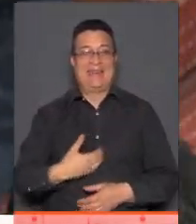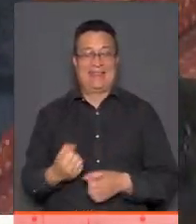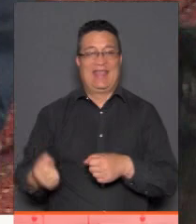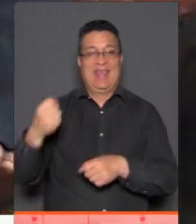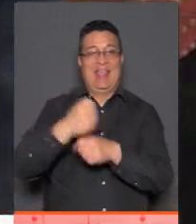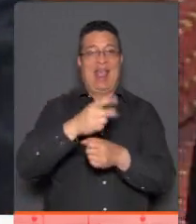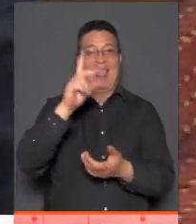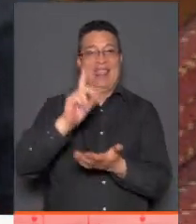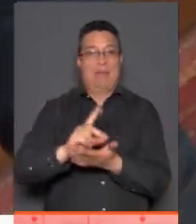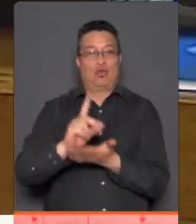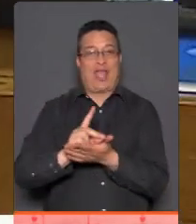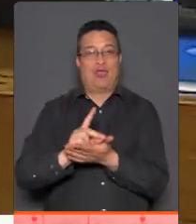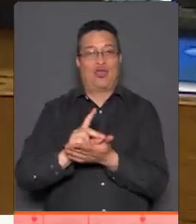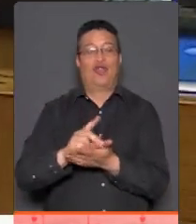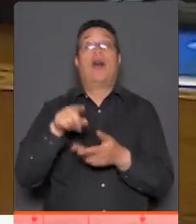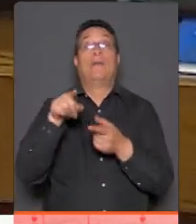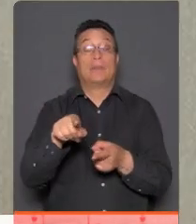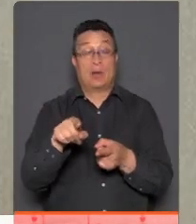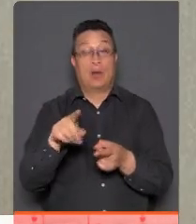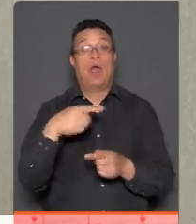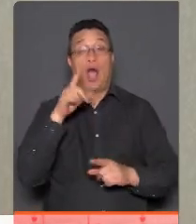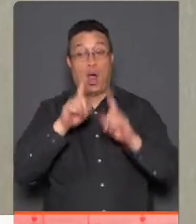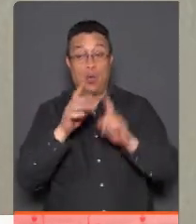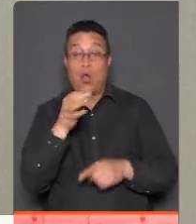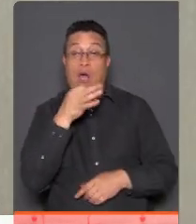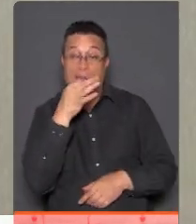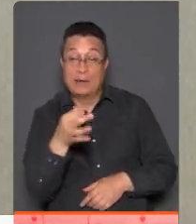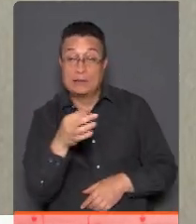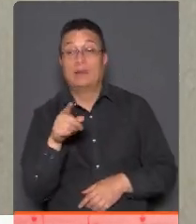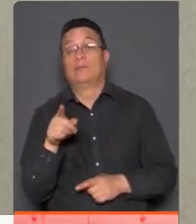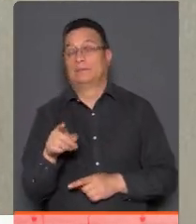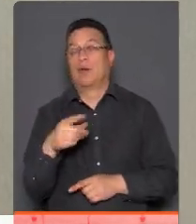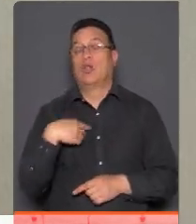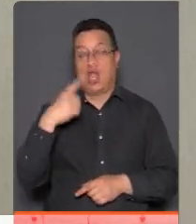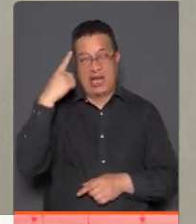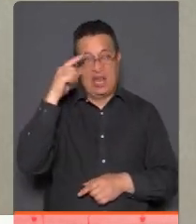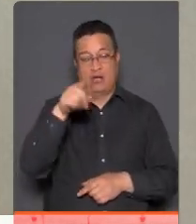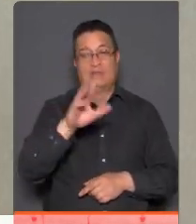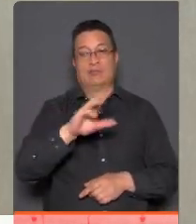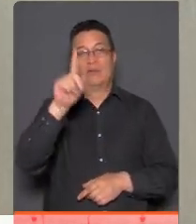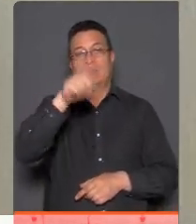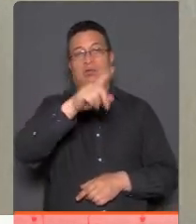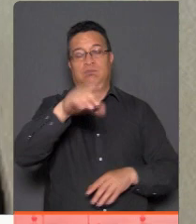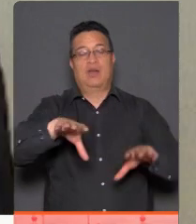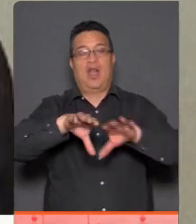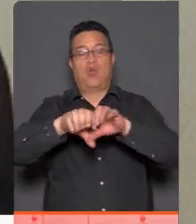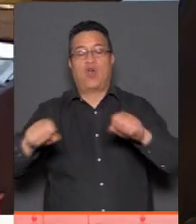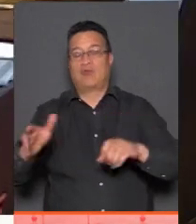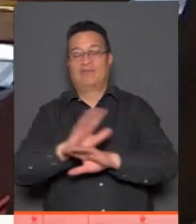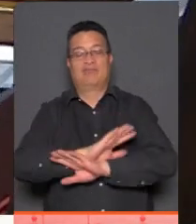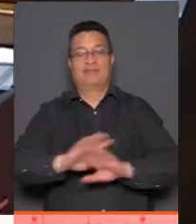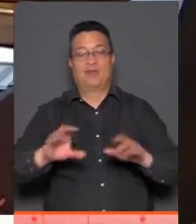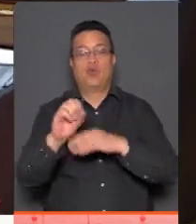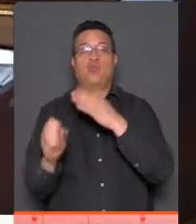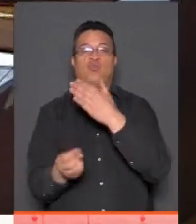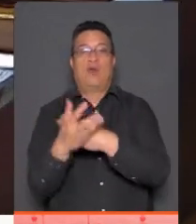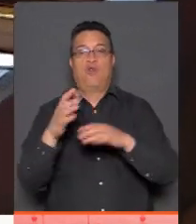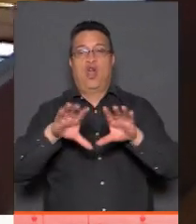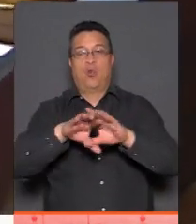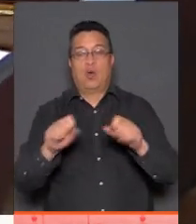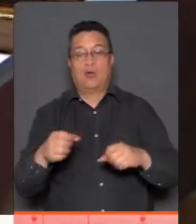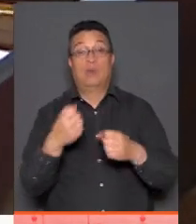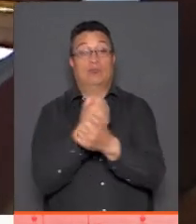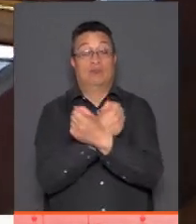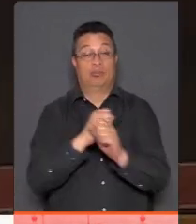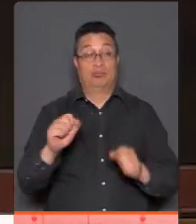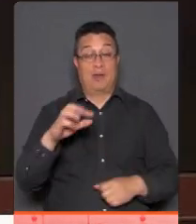Diputados, episodio que algunos titulan así. Creemos que está desahuciado el antiguo pacto administrativo y se debe trabajar uno nuevo. La renuncia del PC a